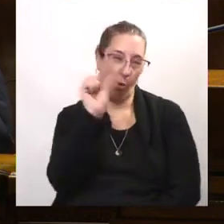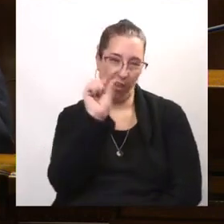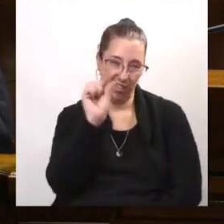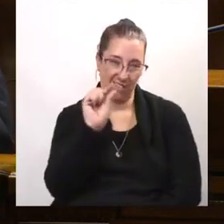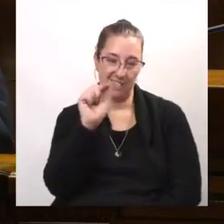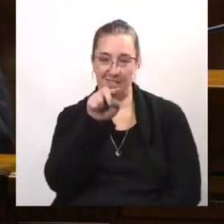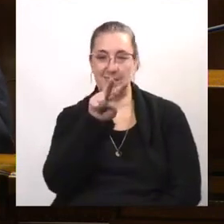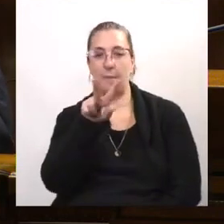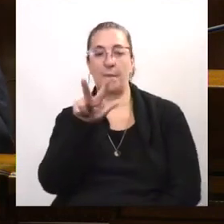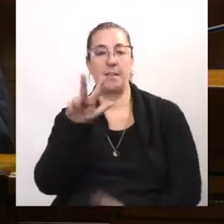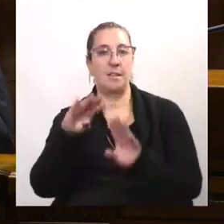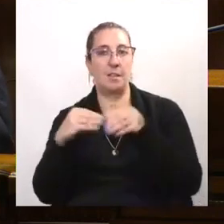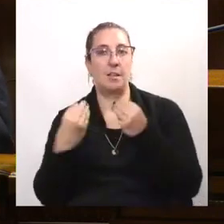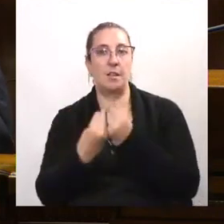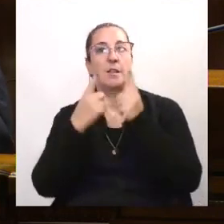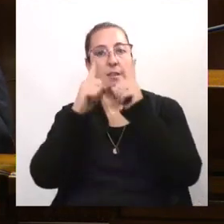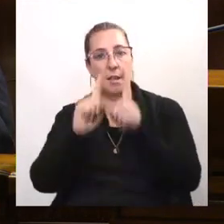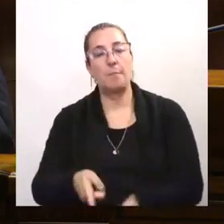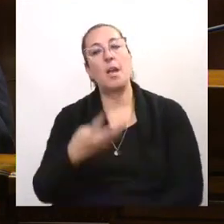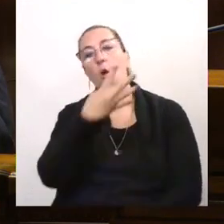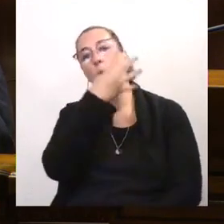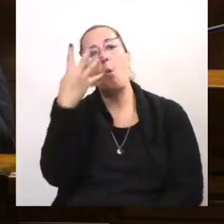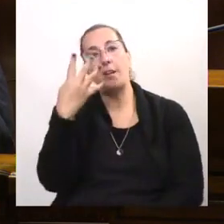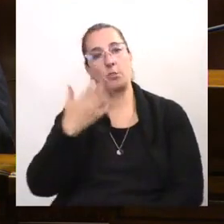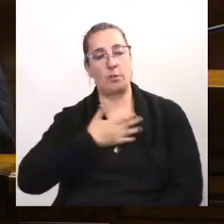pero también en 4 referéndums.